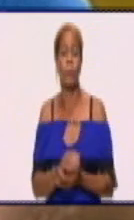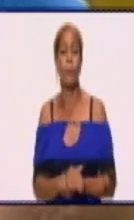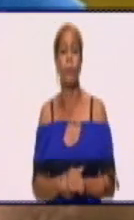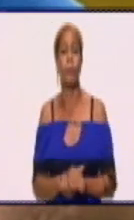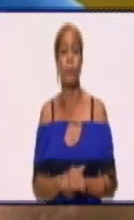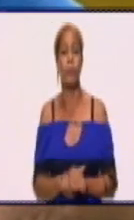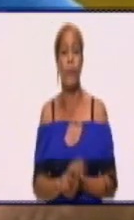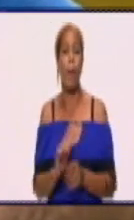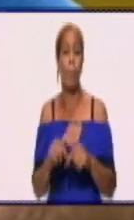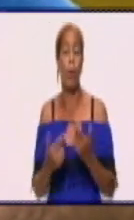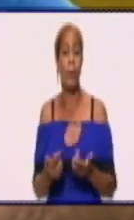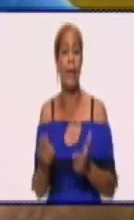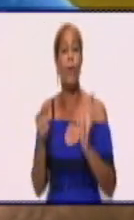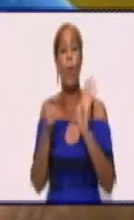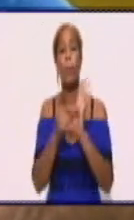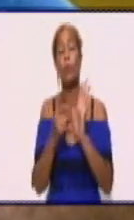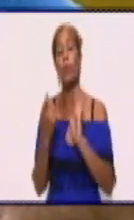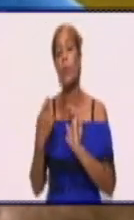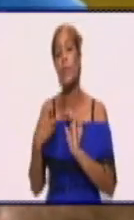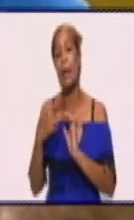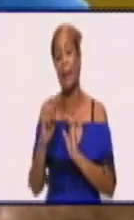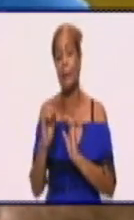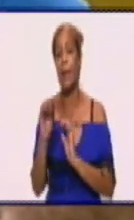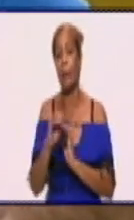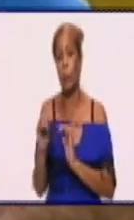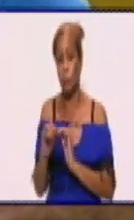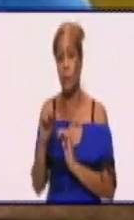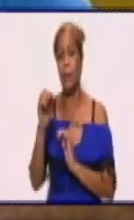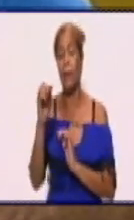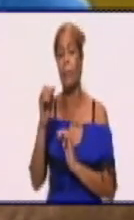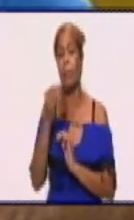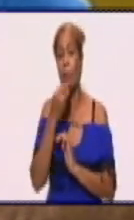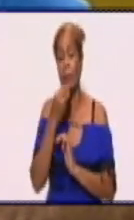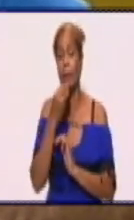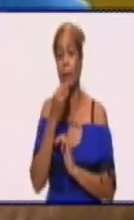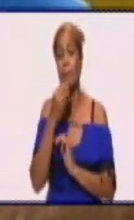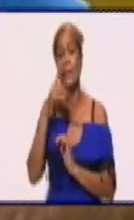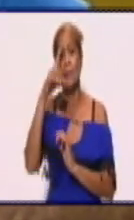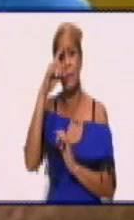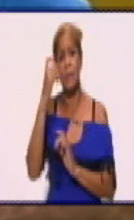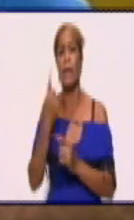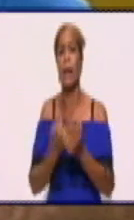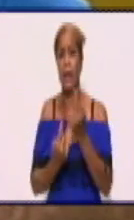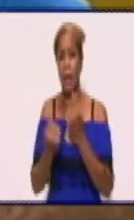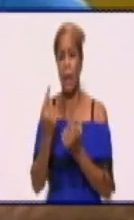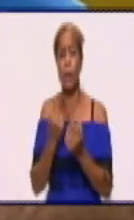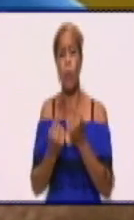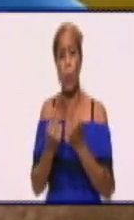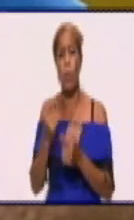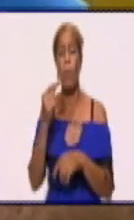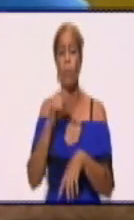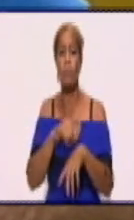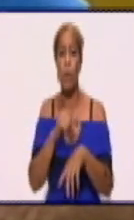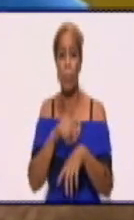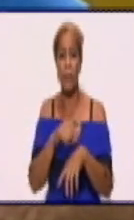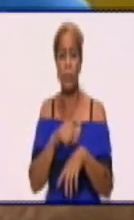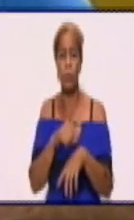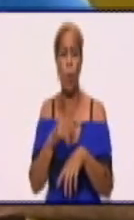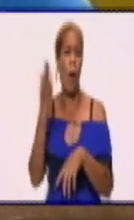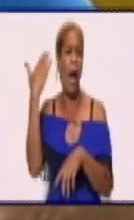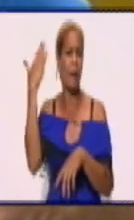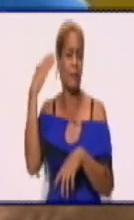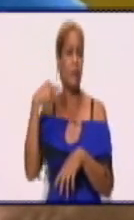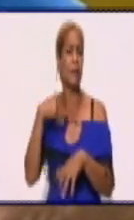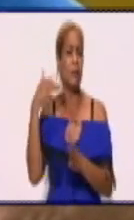en los puntos de venta donde están situados actualmente. Sí, en algún momento lo extendimos hasta los barrios. Recordarás